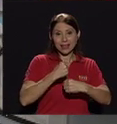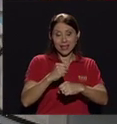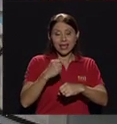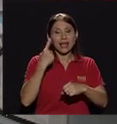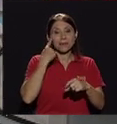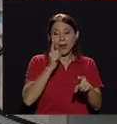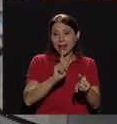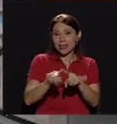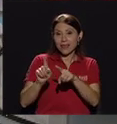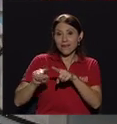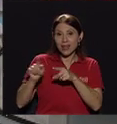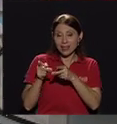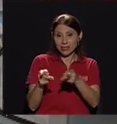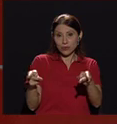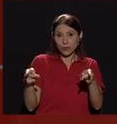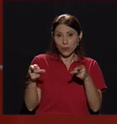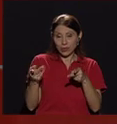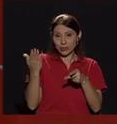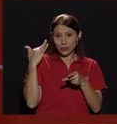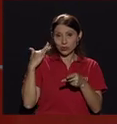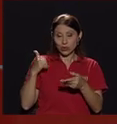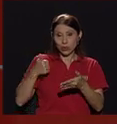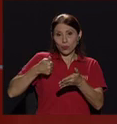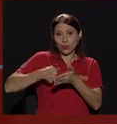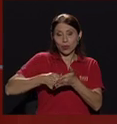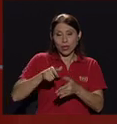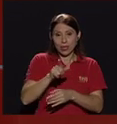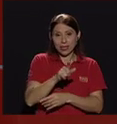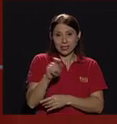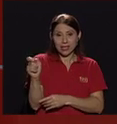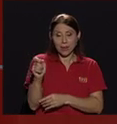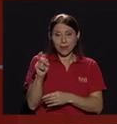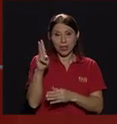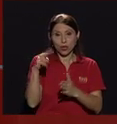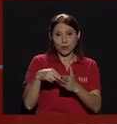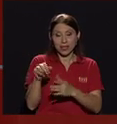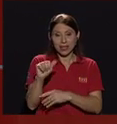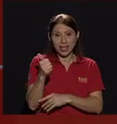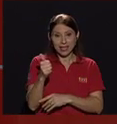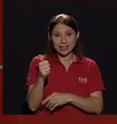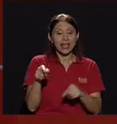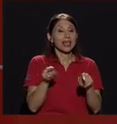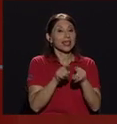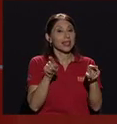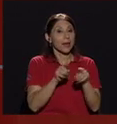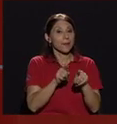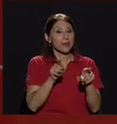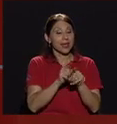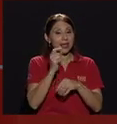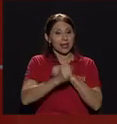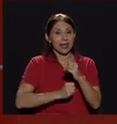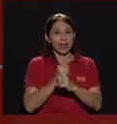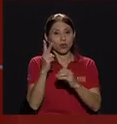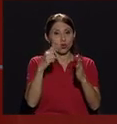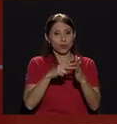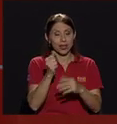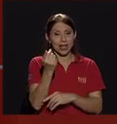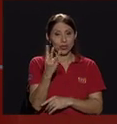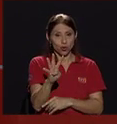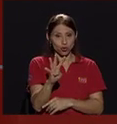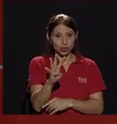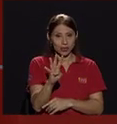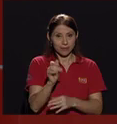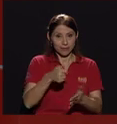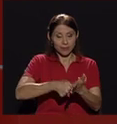intendencias en la elección de diciembre de 2010, como en la elección de diputadas de 2014. Es decir,